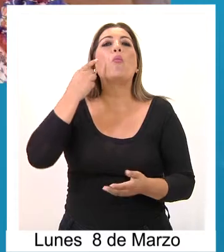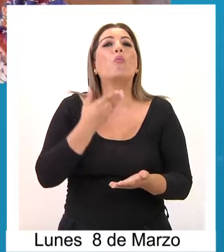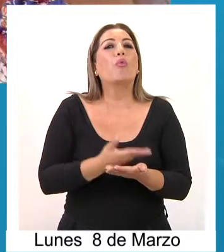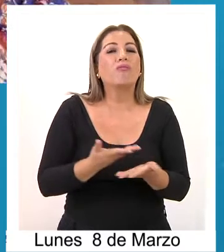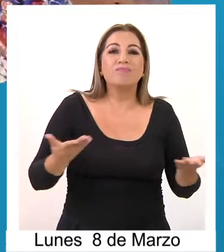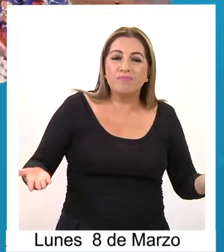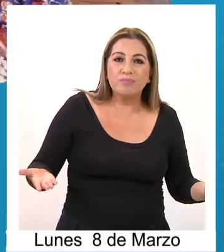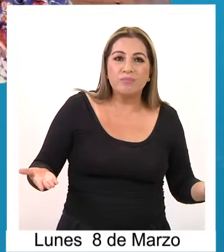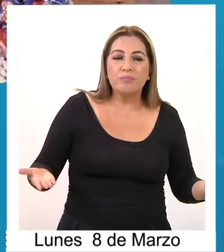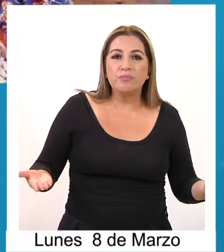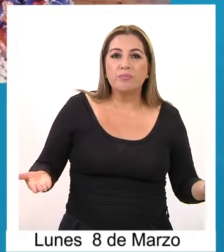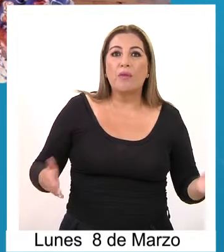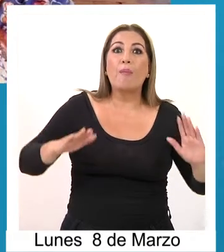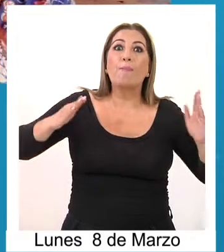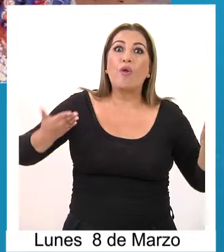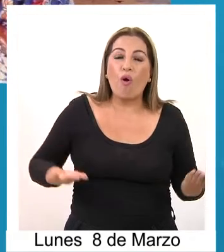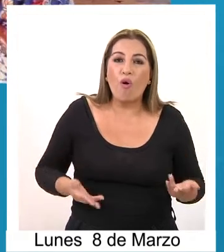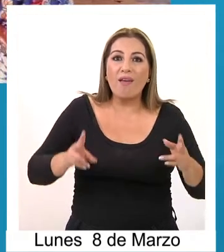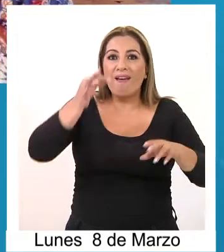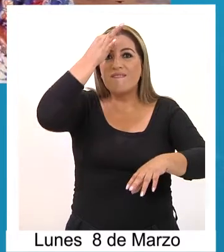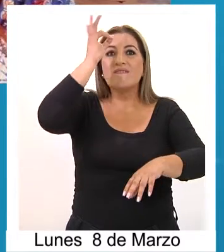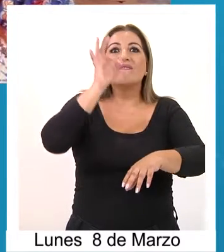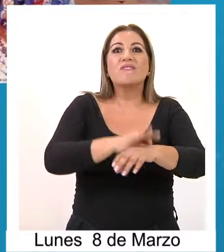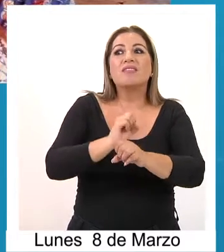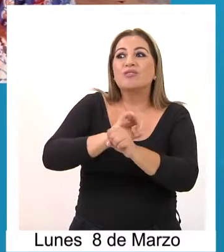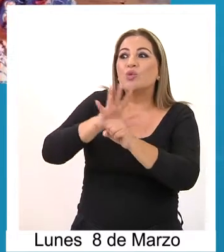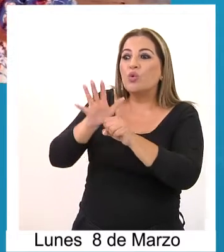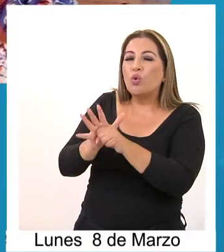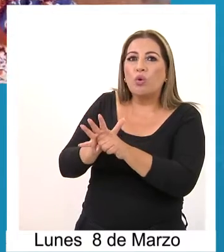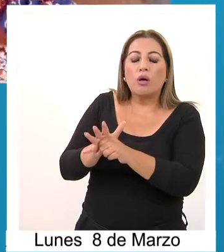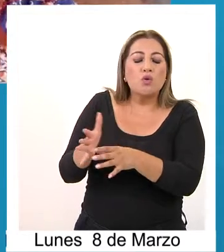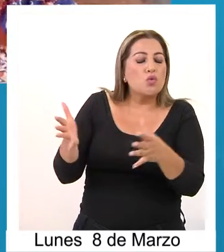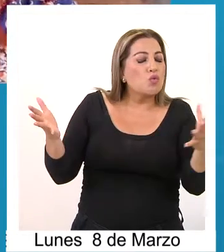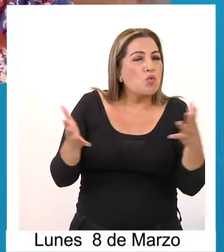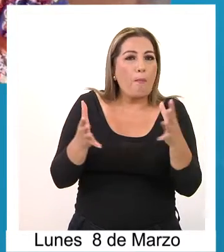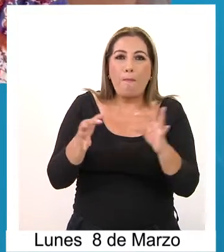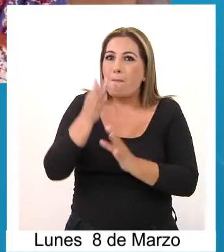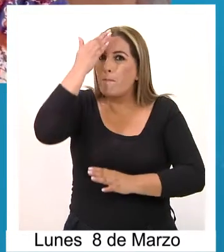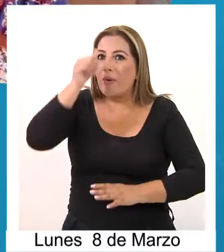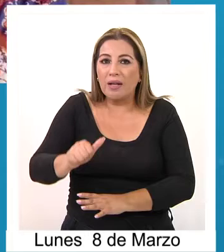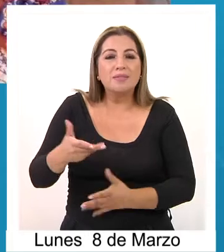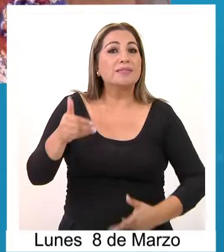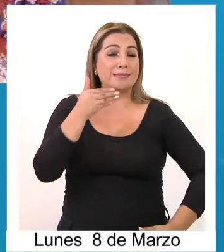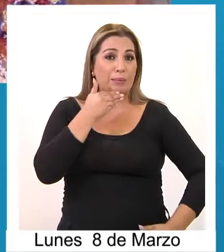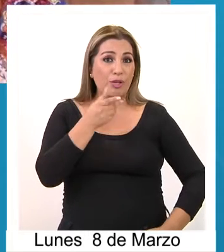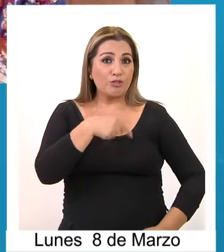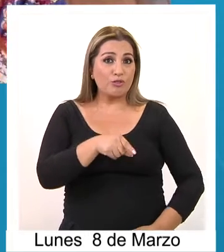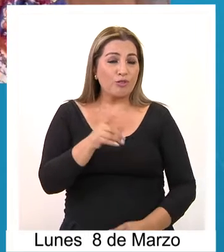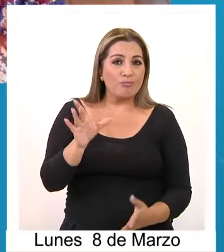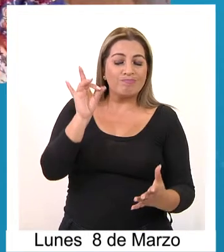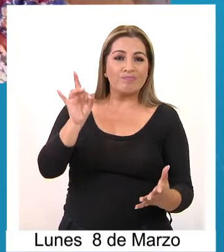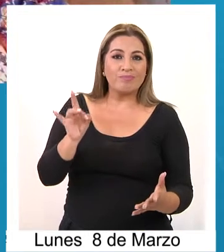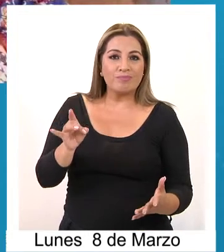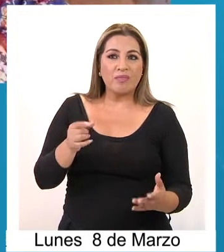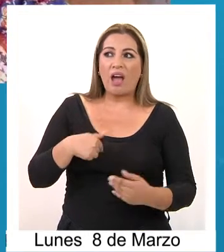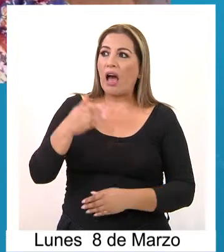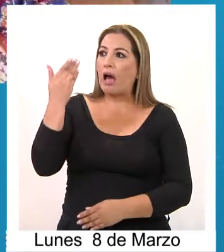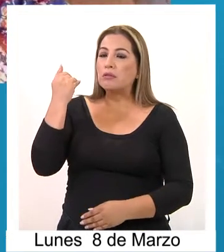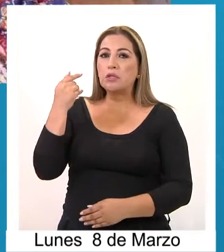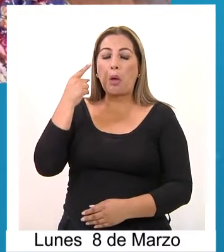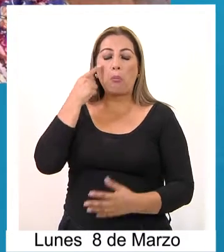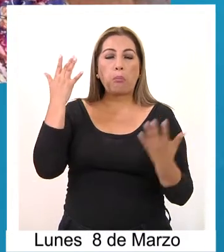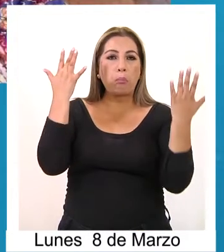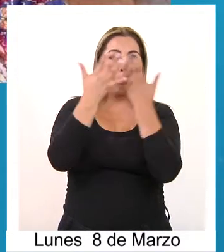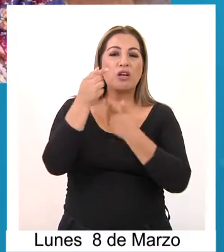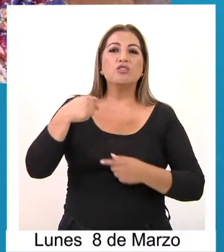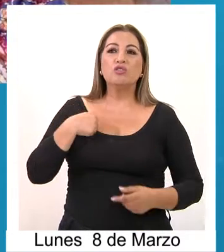Pero el enemigo, que se llama coronavirus, COVID-19, es tan brutal Y también hemos visto, porque al principio no lo habíamos